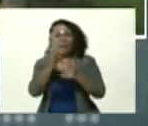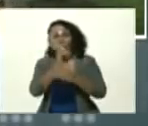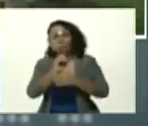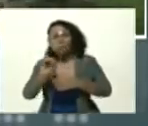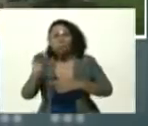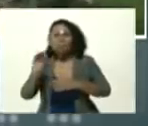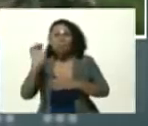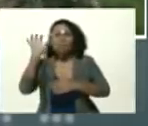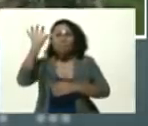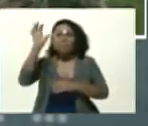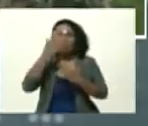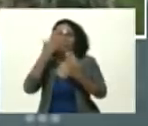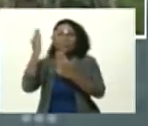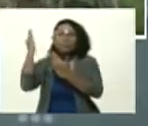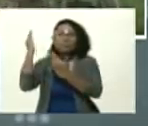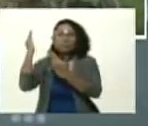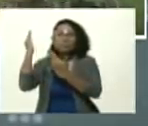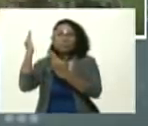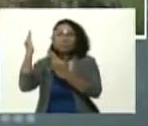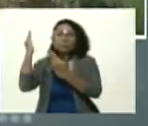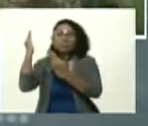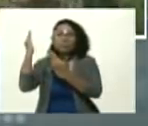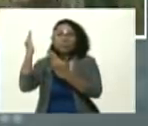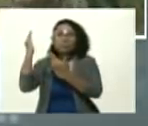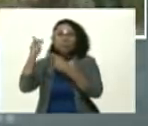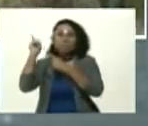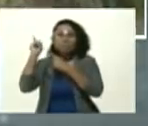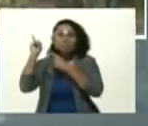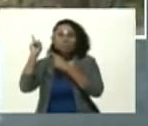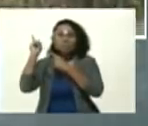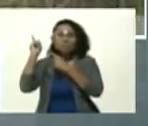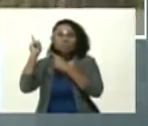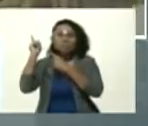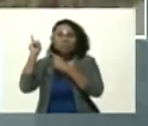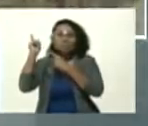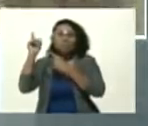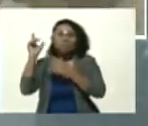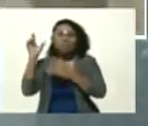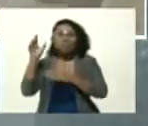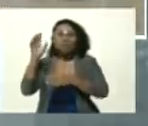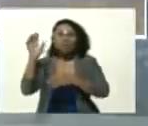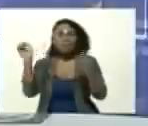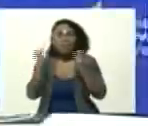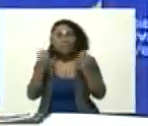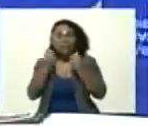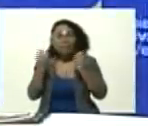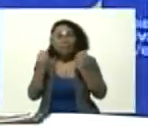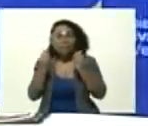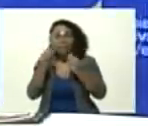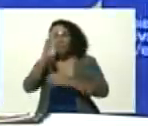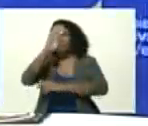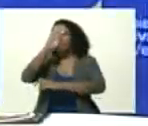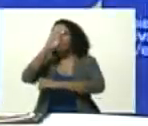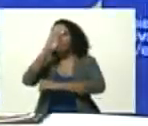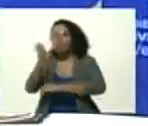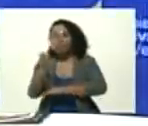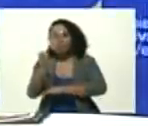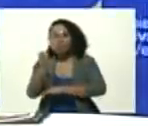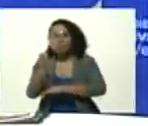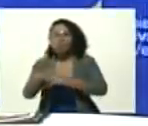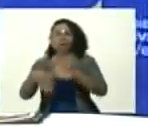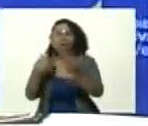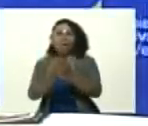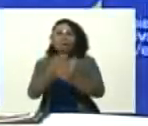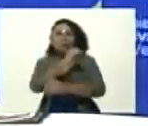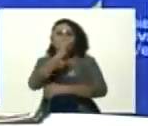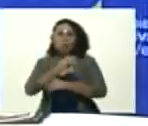país. Bueno, nos vamos del oriente del país, de Mérida, directo al Zulia.